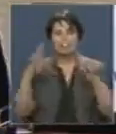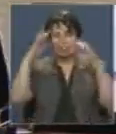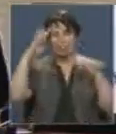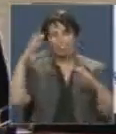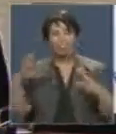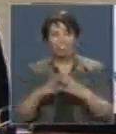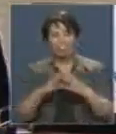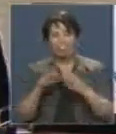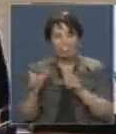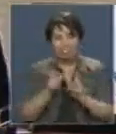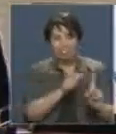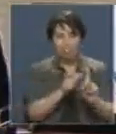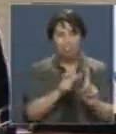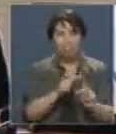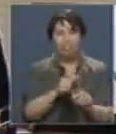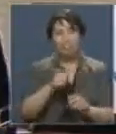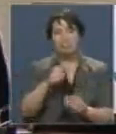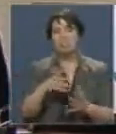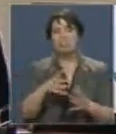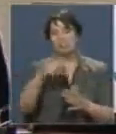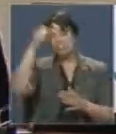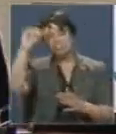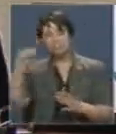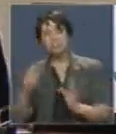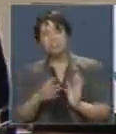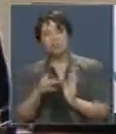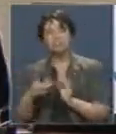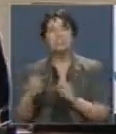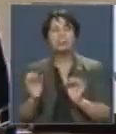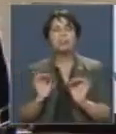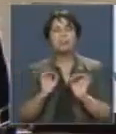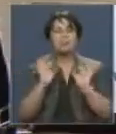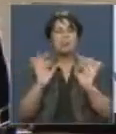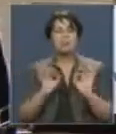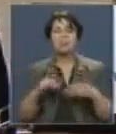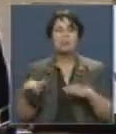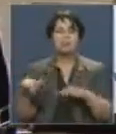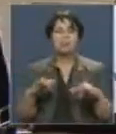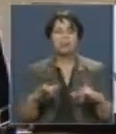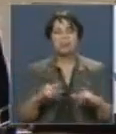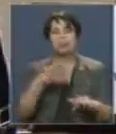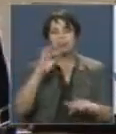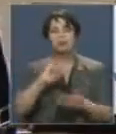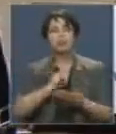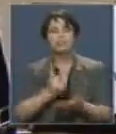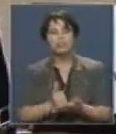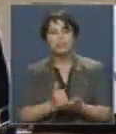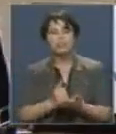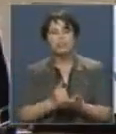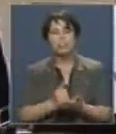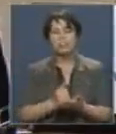persigue delitos comunes como el robo de autos, como dijo el intendente de Araucanía?